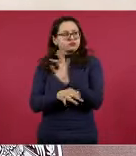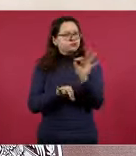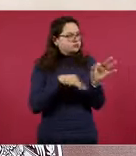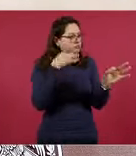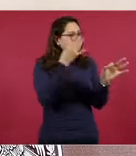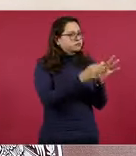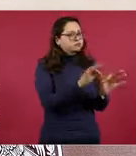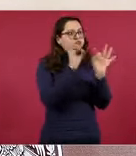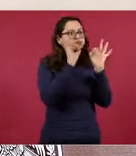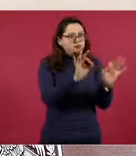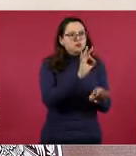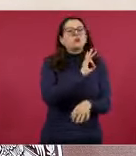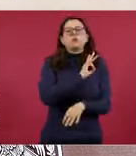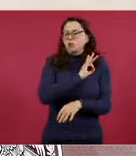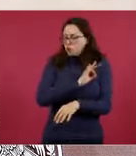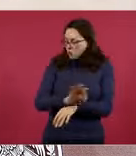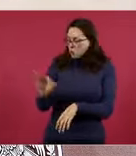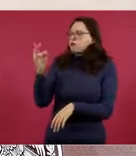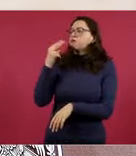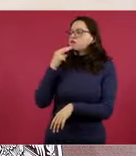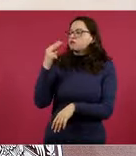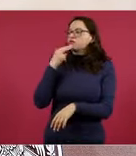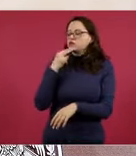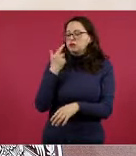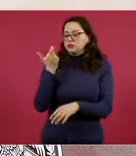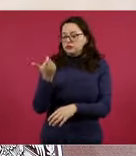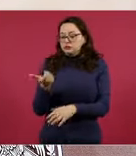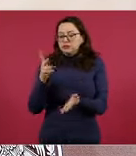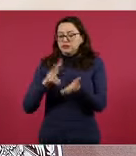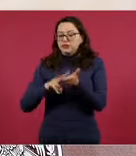en condiciones de ser ocupado y que el costo del mismo era de